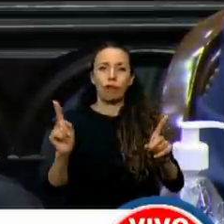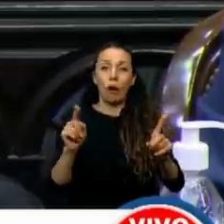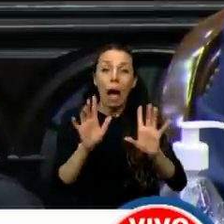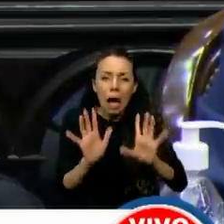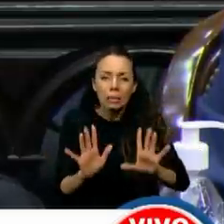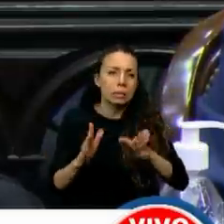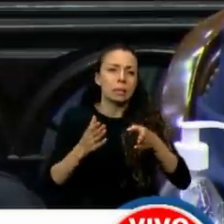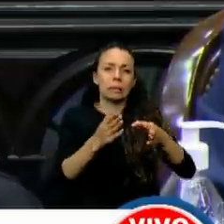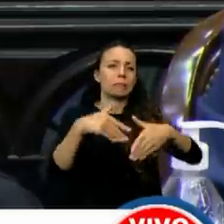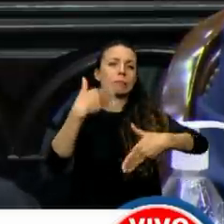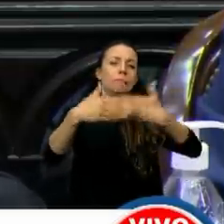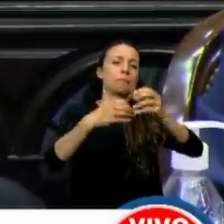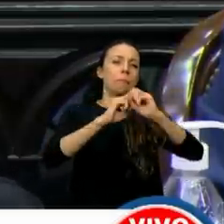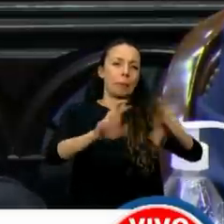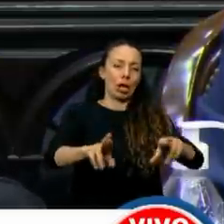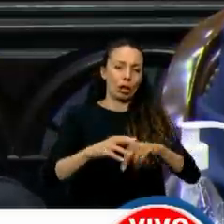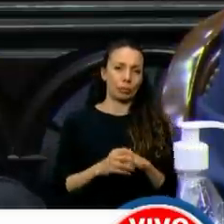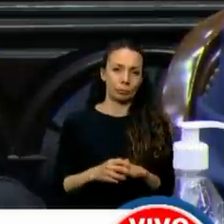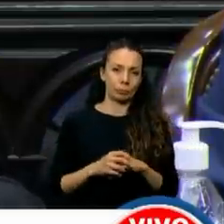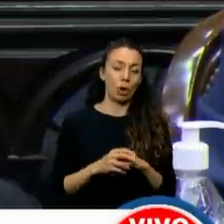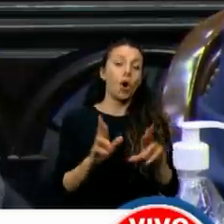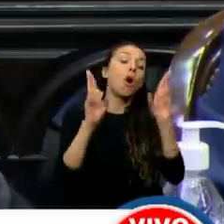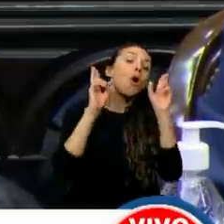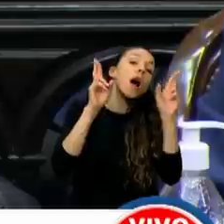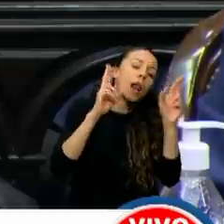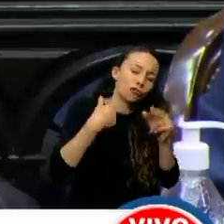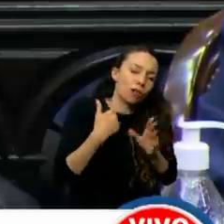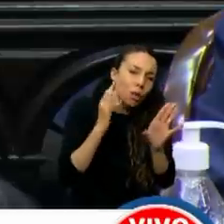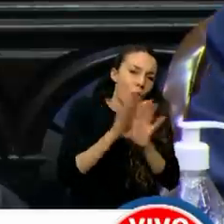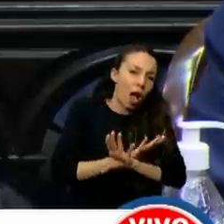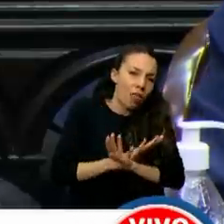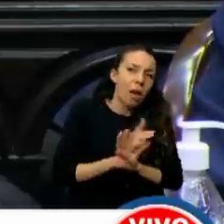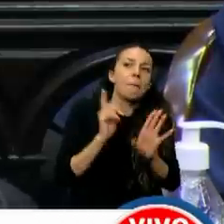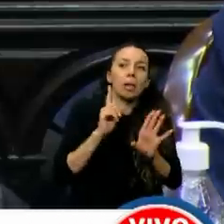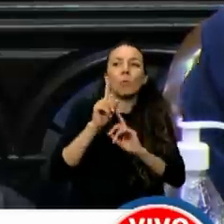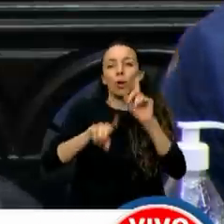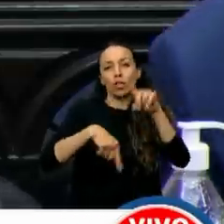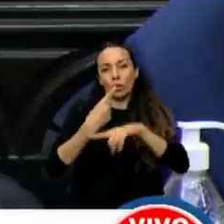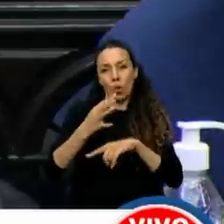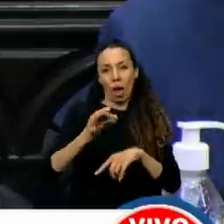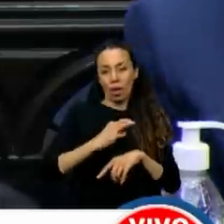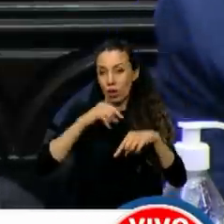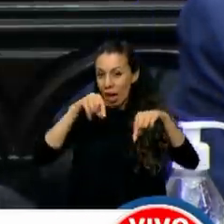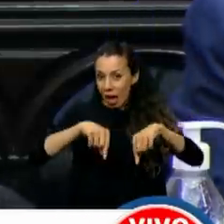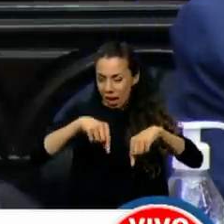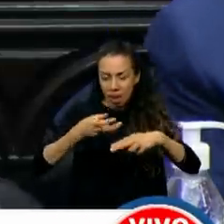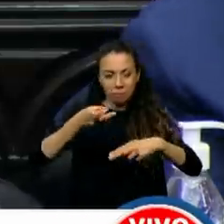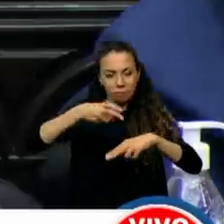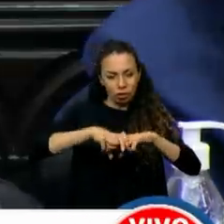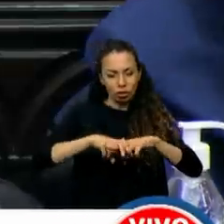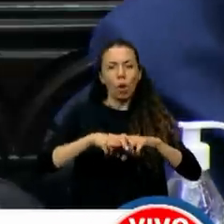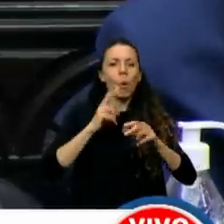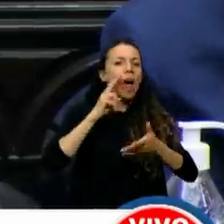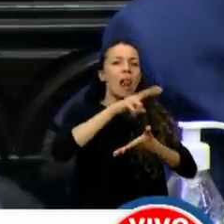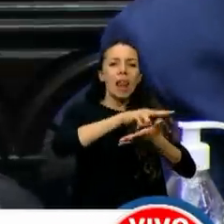equivoque pero saben que el año que viene en este recinto en esta banca estableciendo este discurso